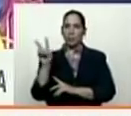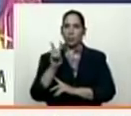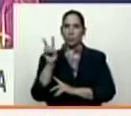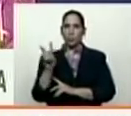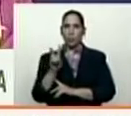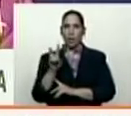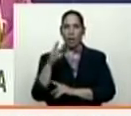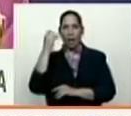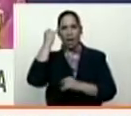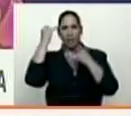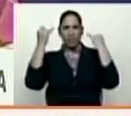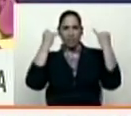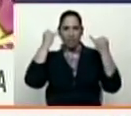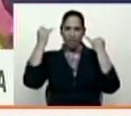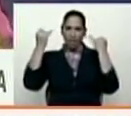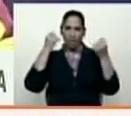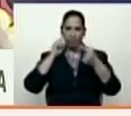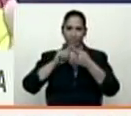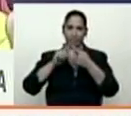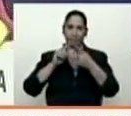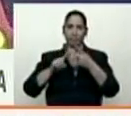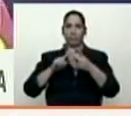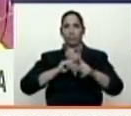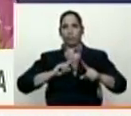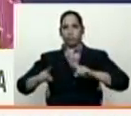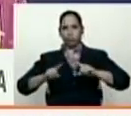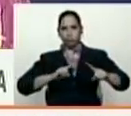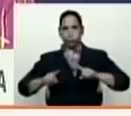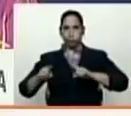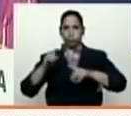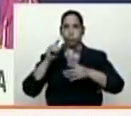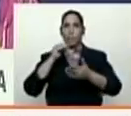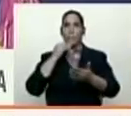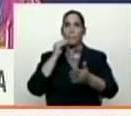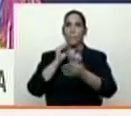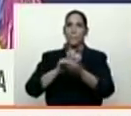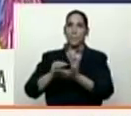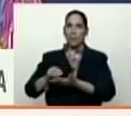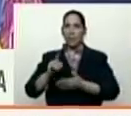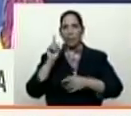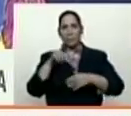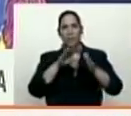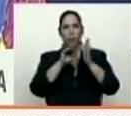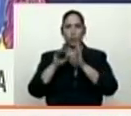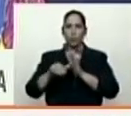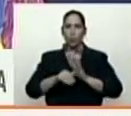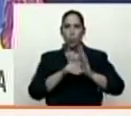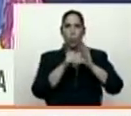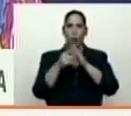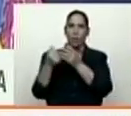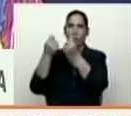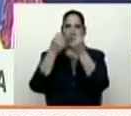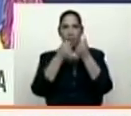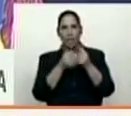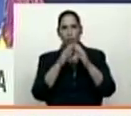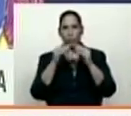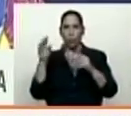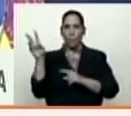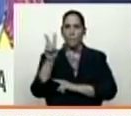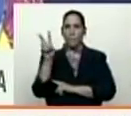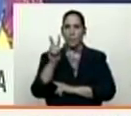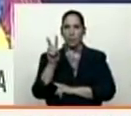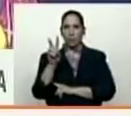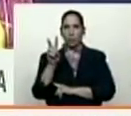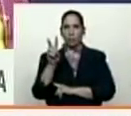sus ideas, sus acciones, sus posiciones, y sobre todo robarse la riqueza que es de todos los venezolanos y las